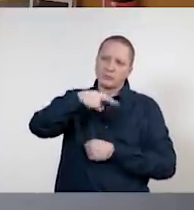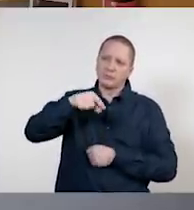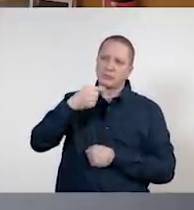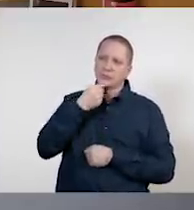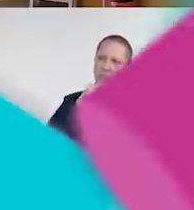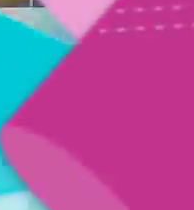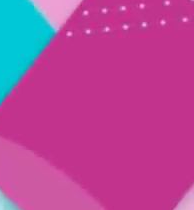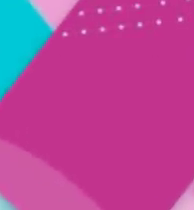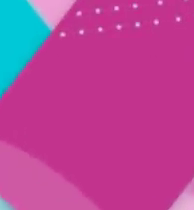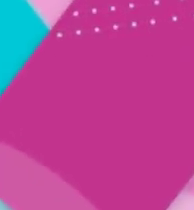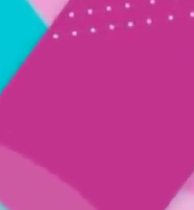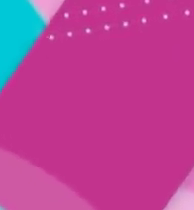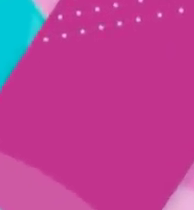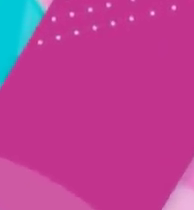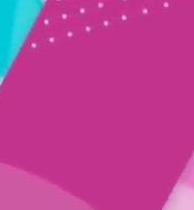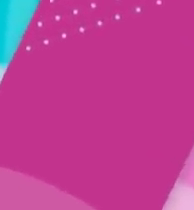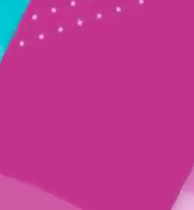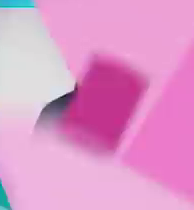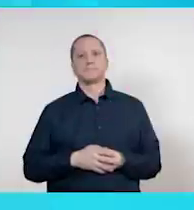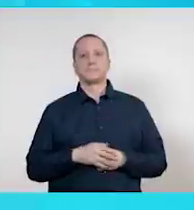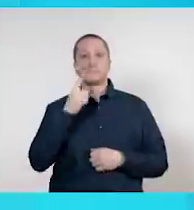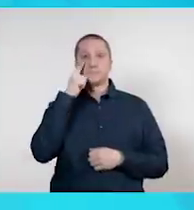derechos de las niñas y de los niños.